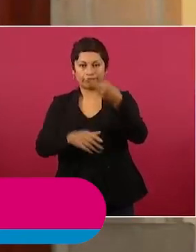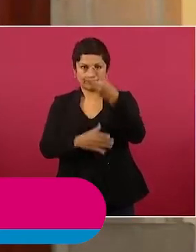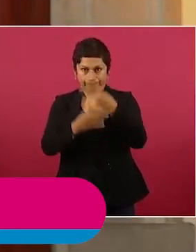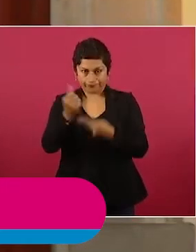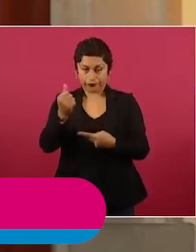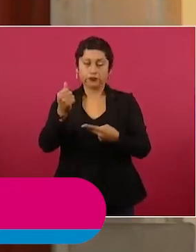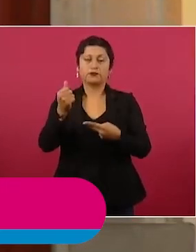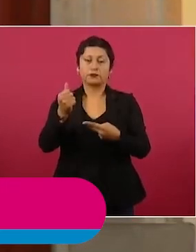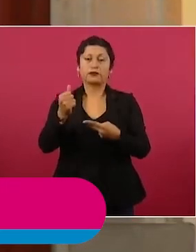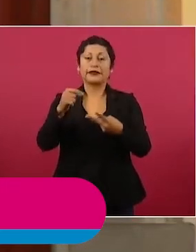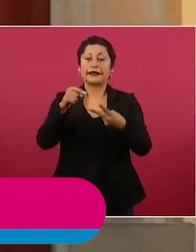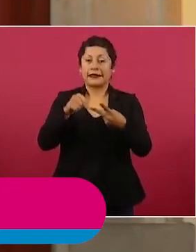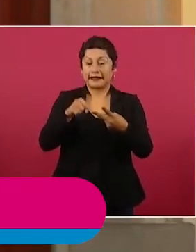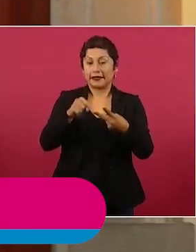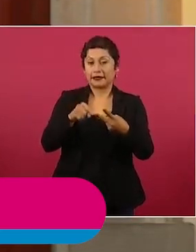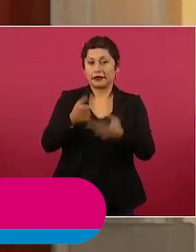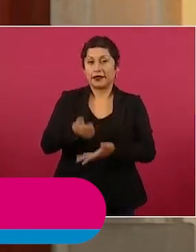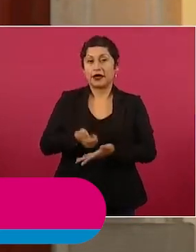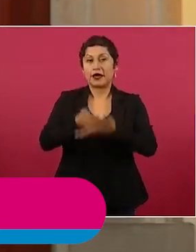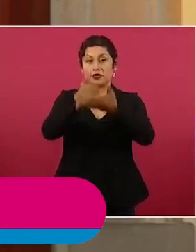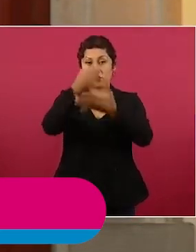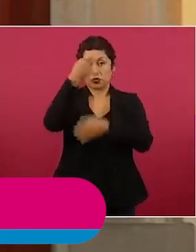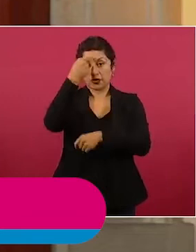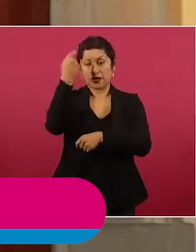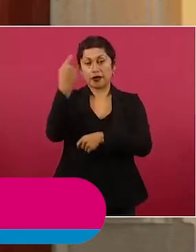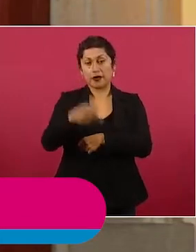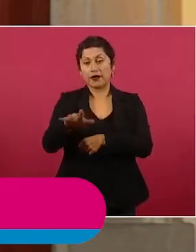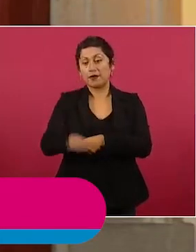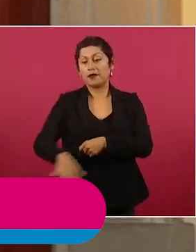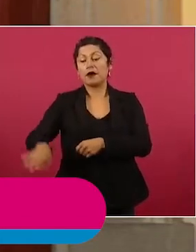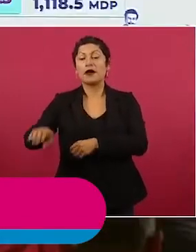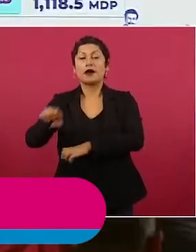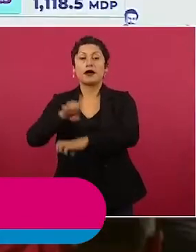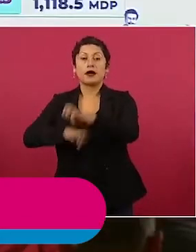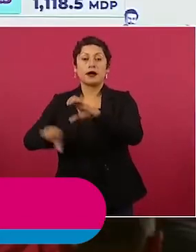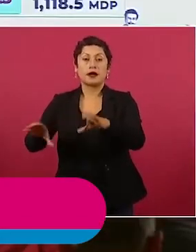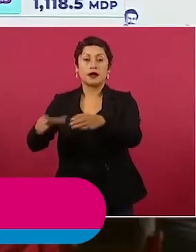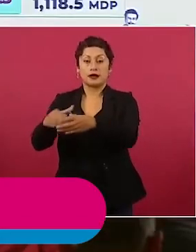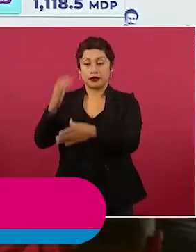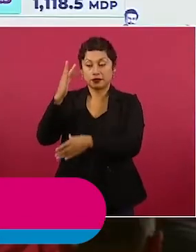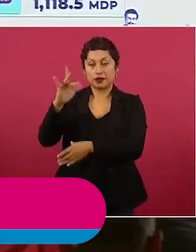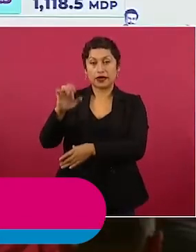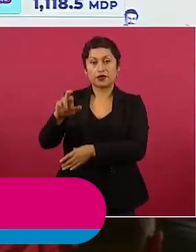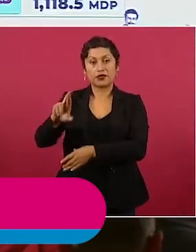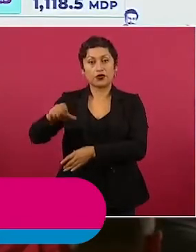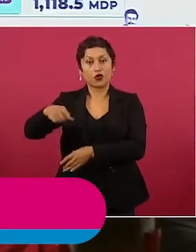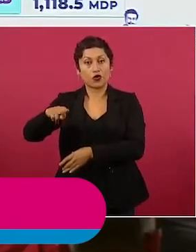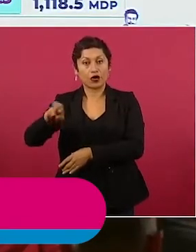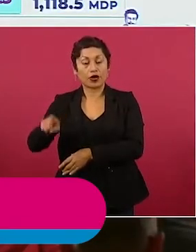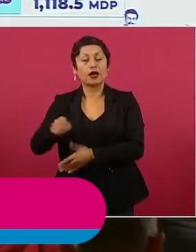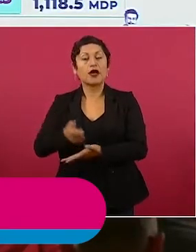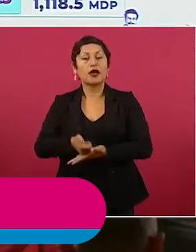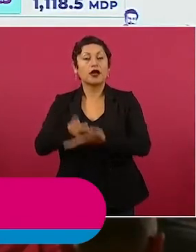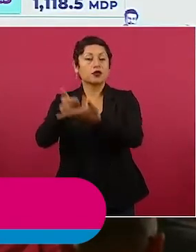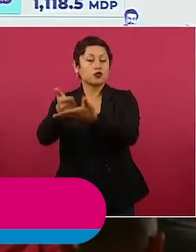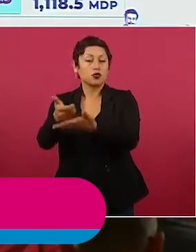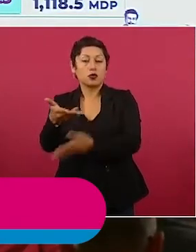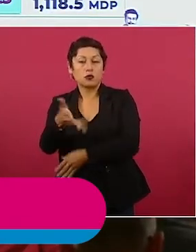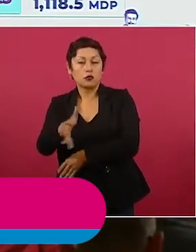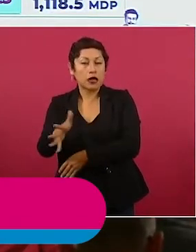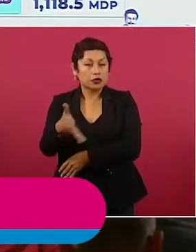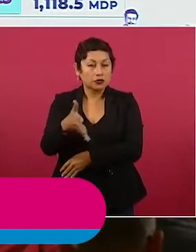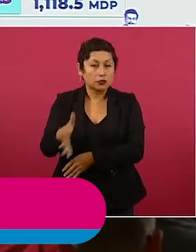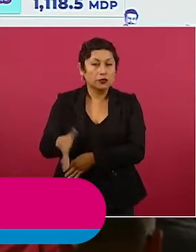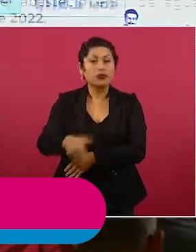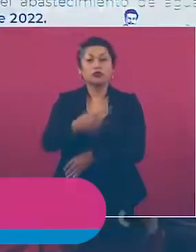va a aportar a la planta potabilizadora san roque con un acueducto de cerca de 100 mil